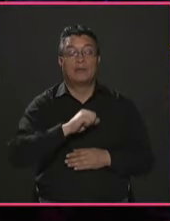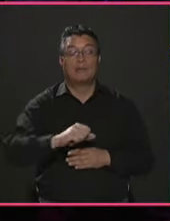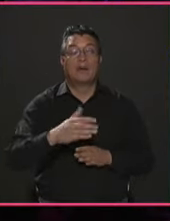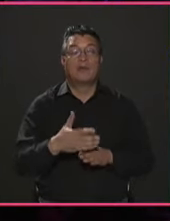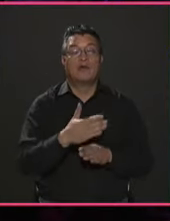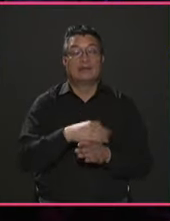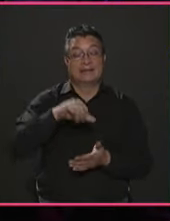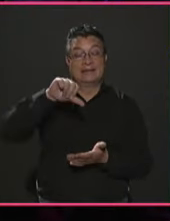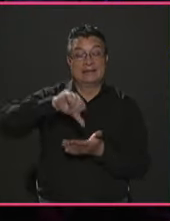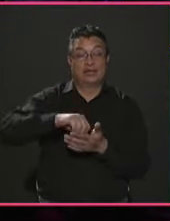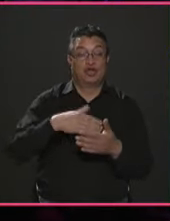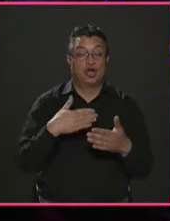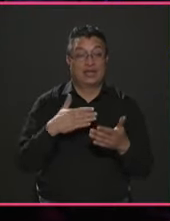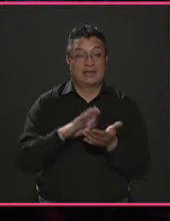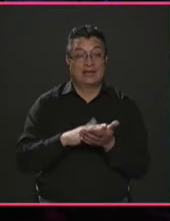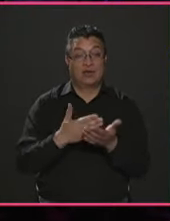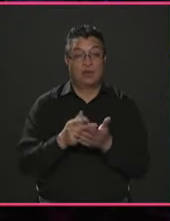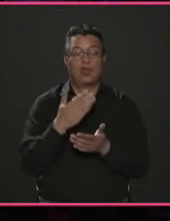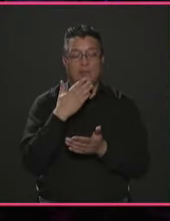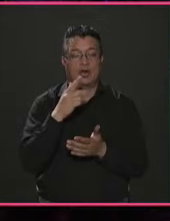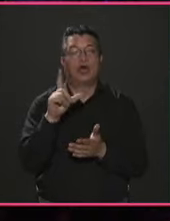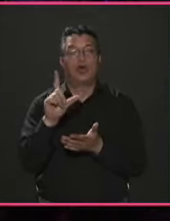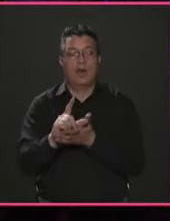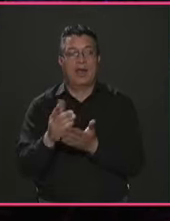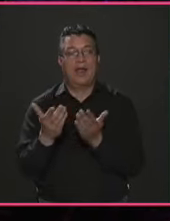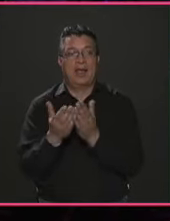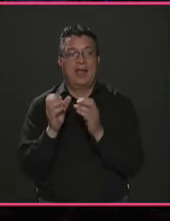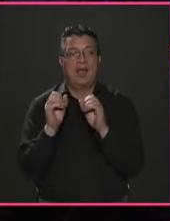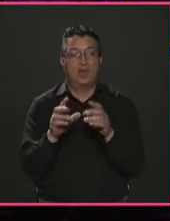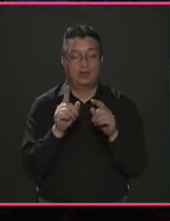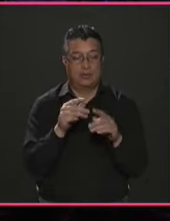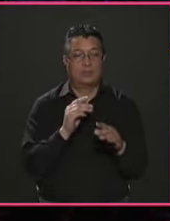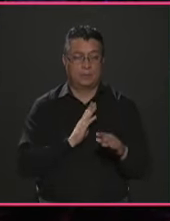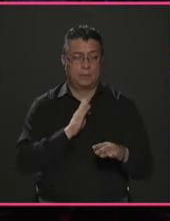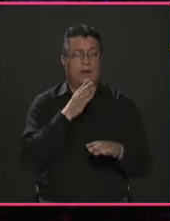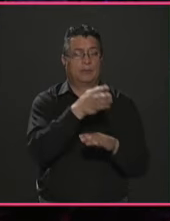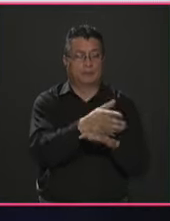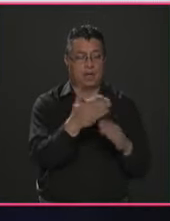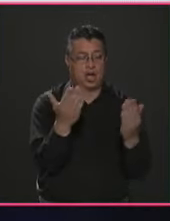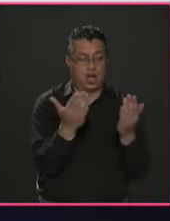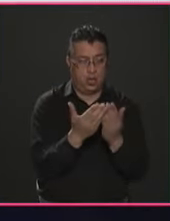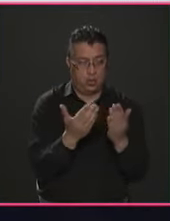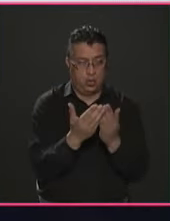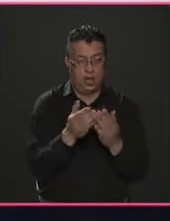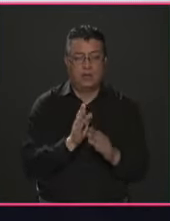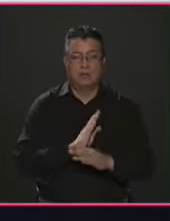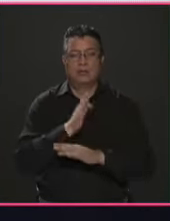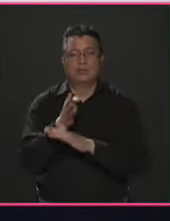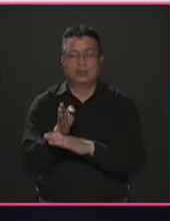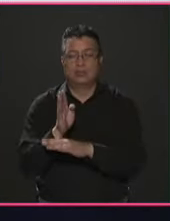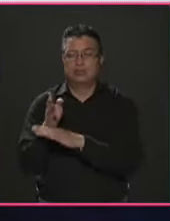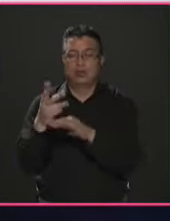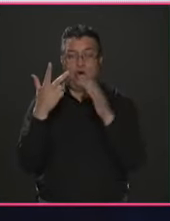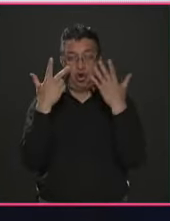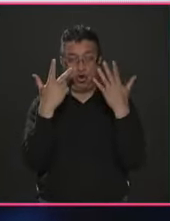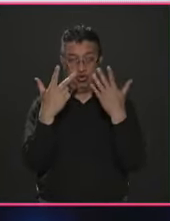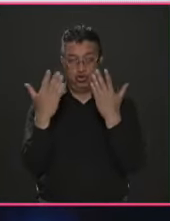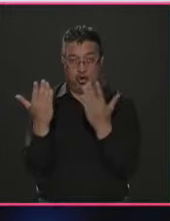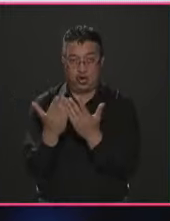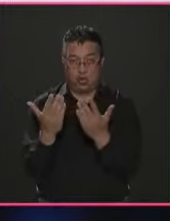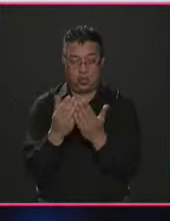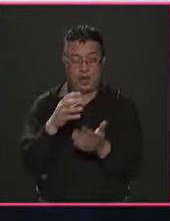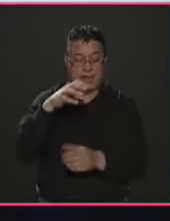centros de salud sino los establecimientos educacionales entonces fuimos a los colegios fuimos a ocho colegios de la